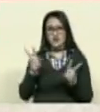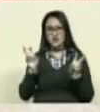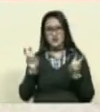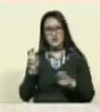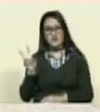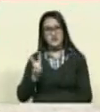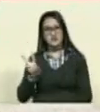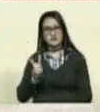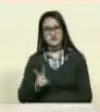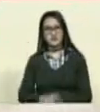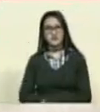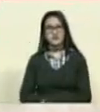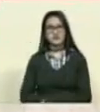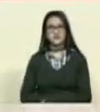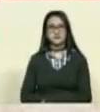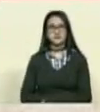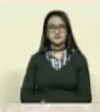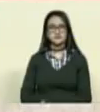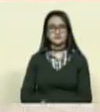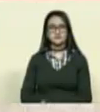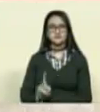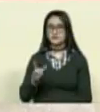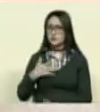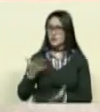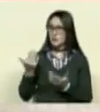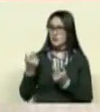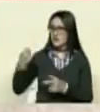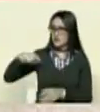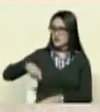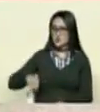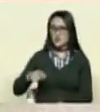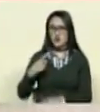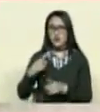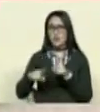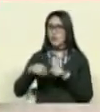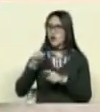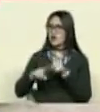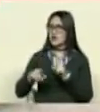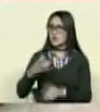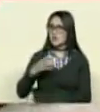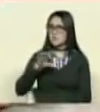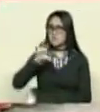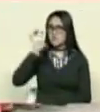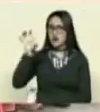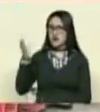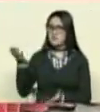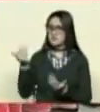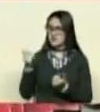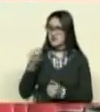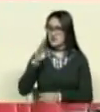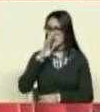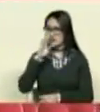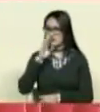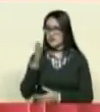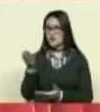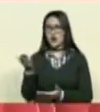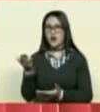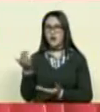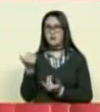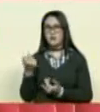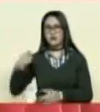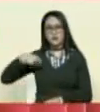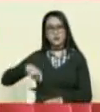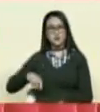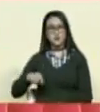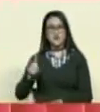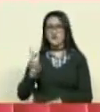¿Cómo es que no podemos solicitar crédito? Cualquier país solicita créditos en esa banca. ¡Ay, Venezuela no!